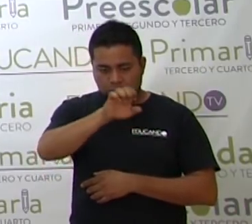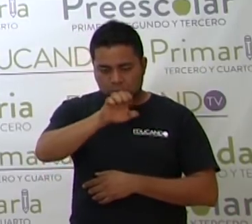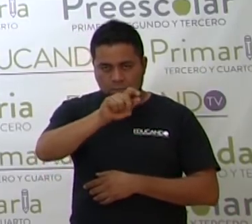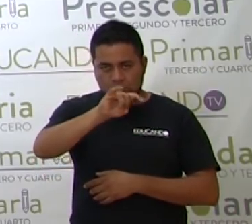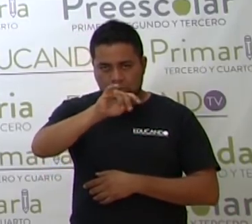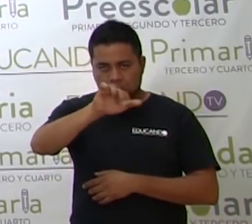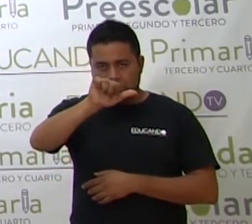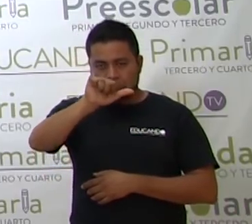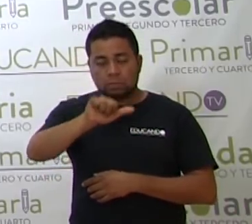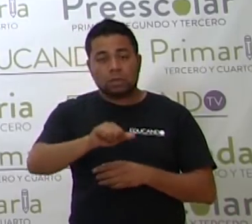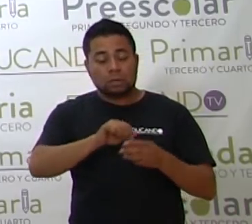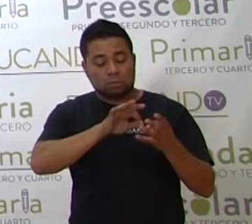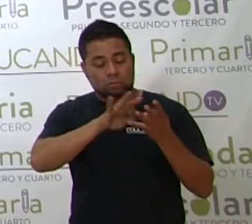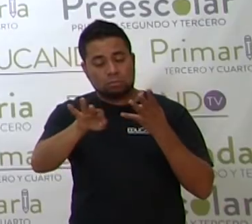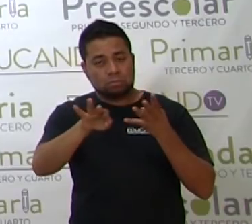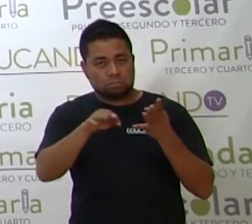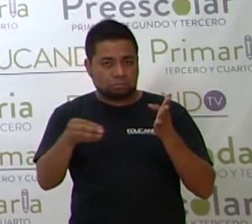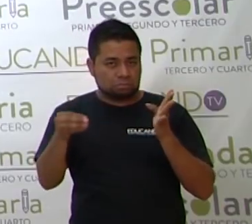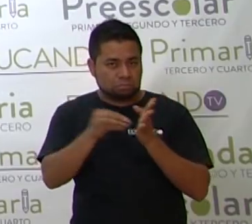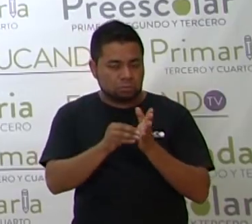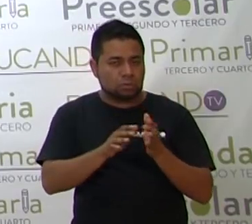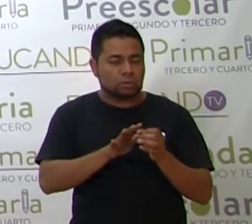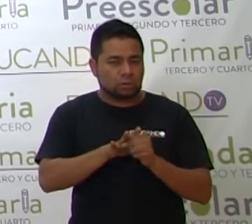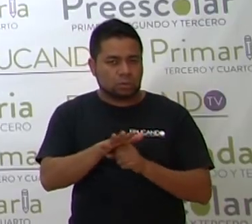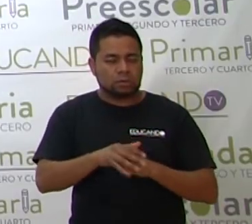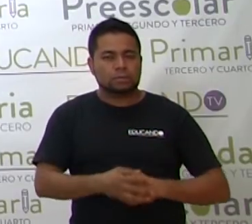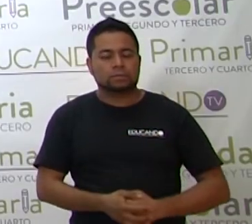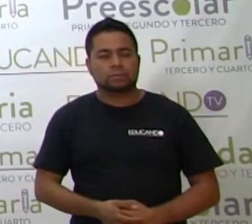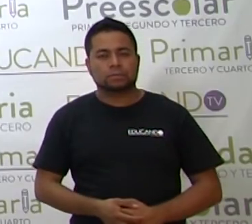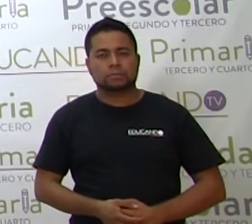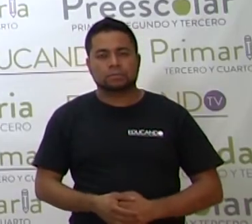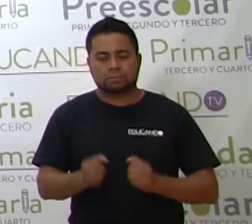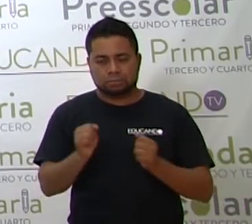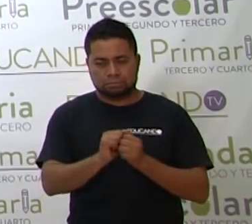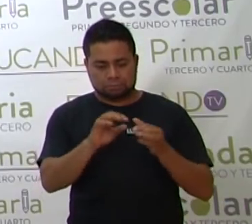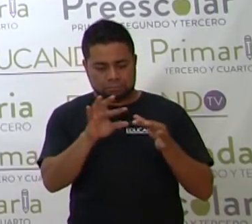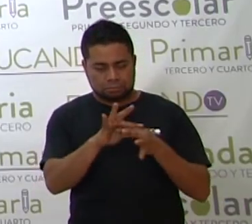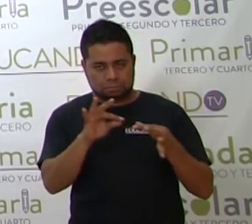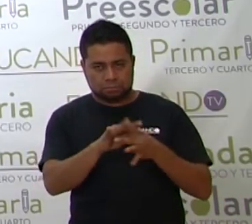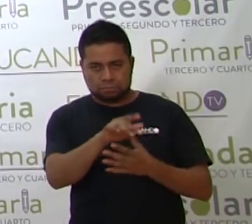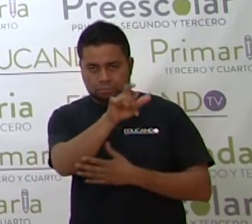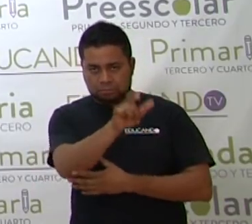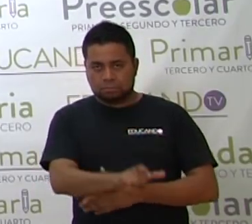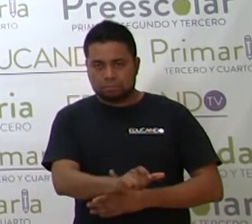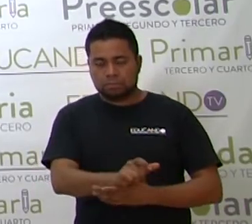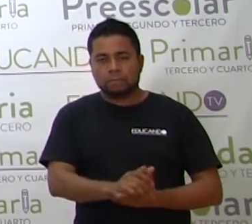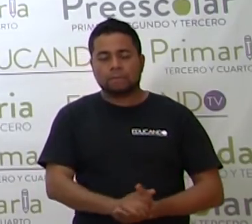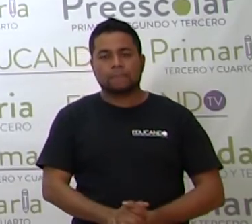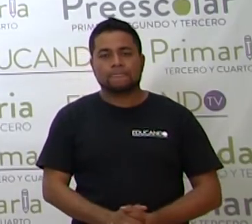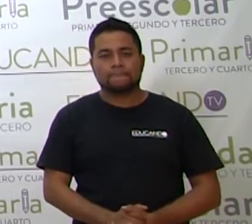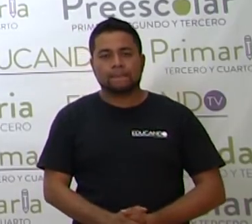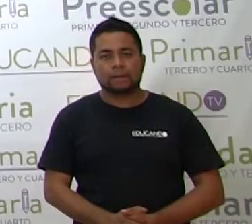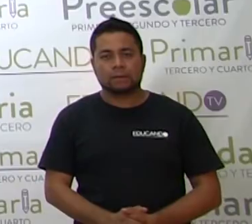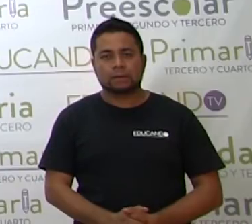último concluimos con lo que es la descripción.